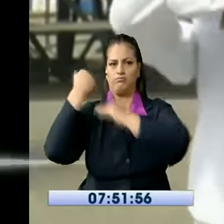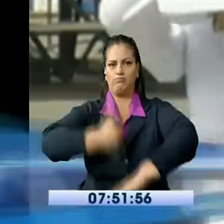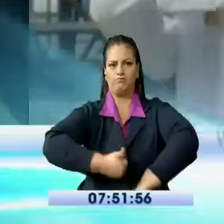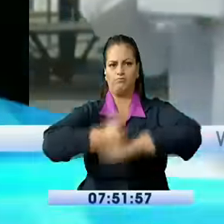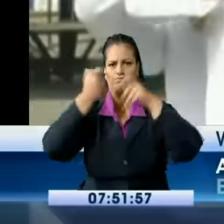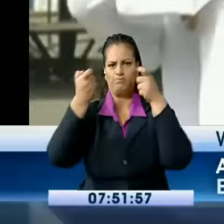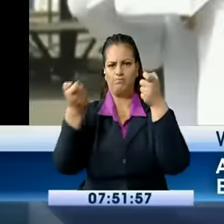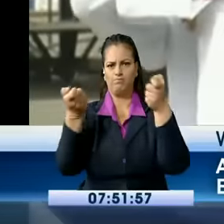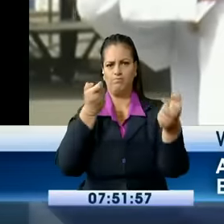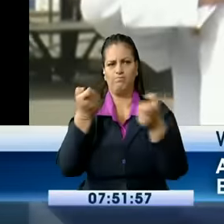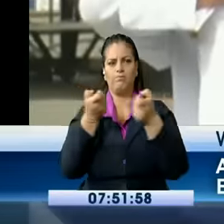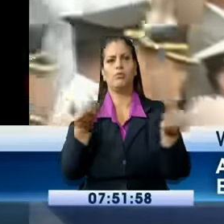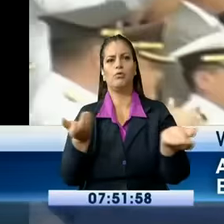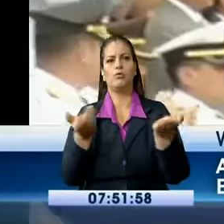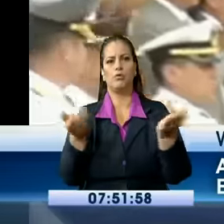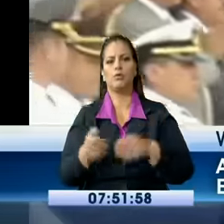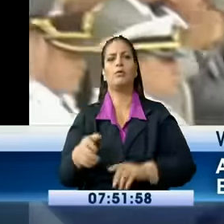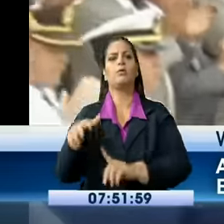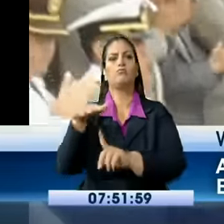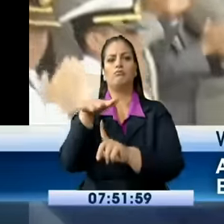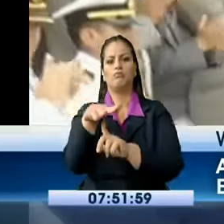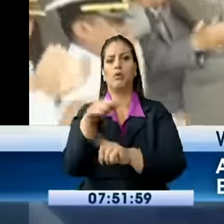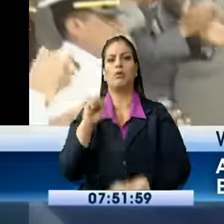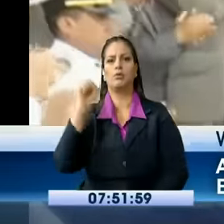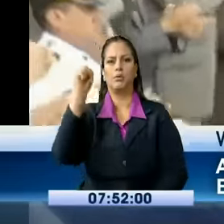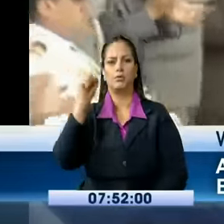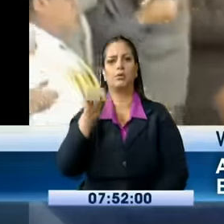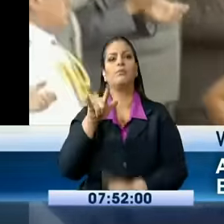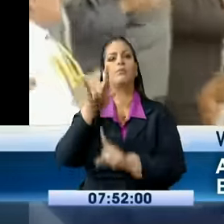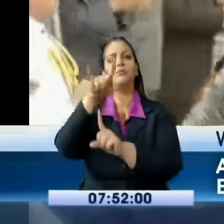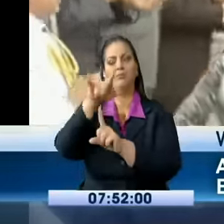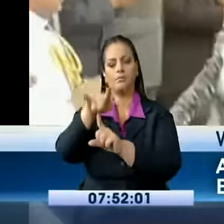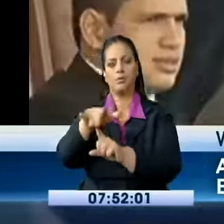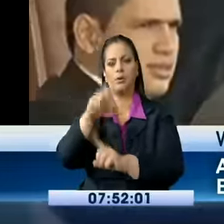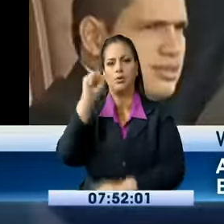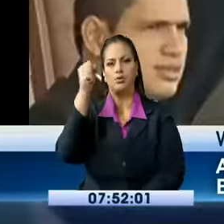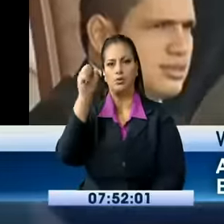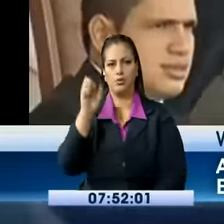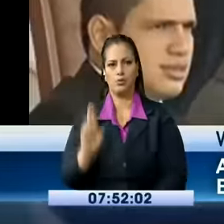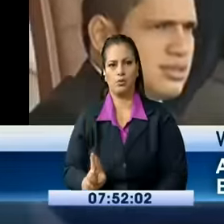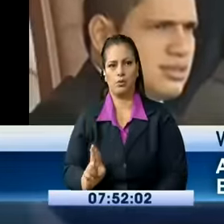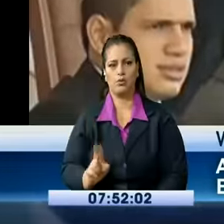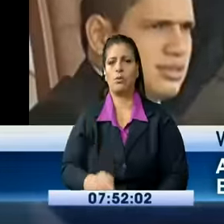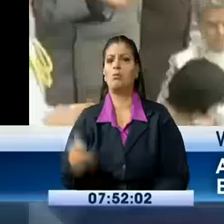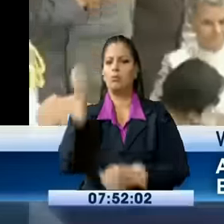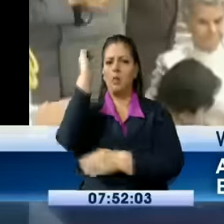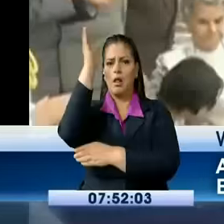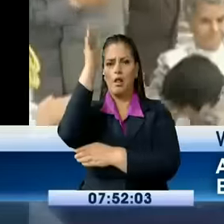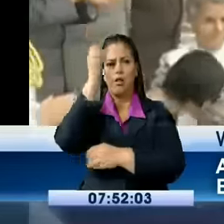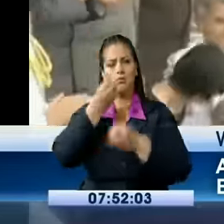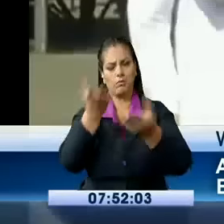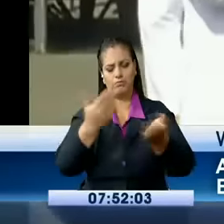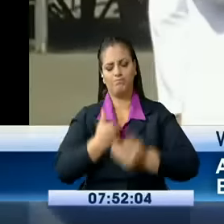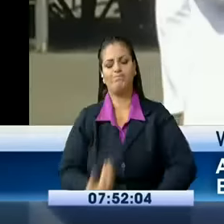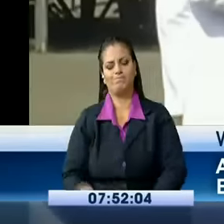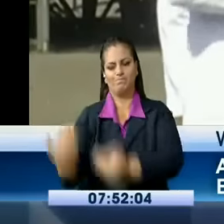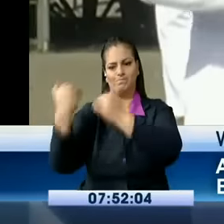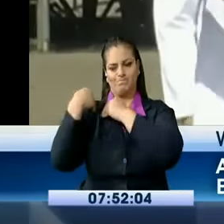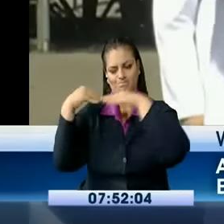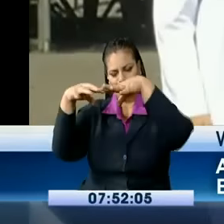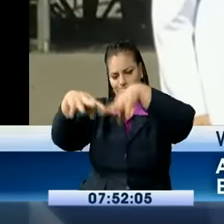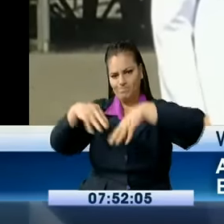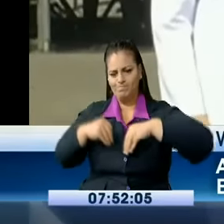honor de la base en Naval Sur. En su discurso mencionó que su mandato se enfocará en mejorar la vigilancia en alta mar y se comprometió a